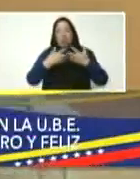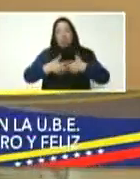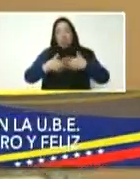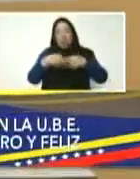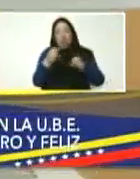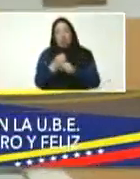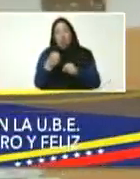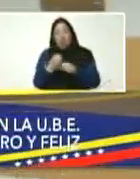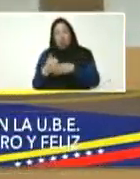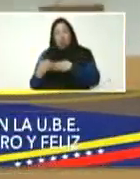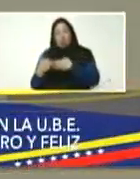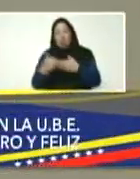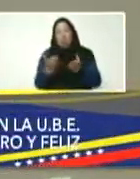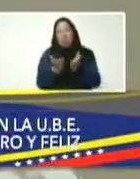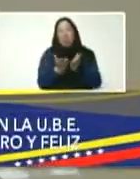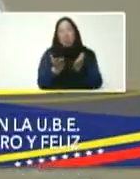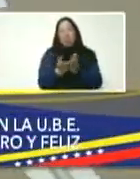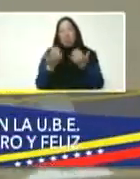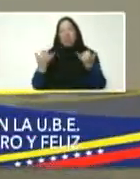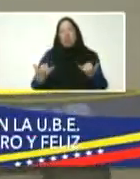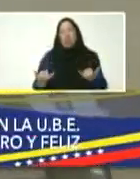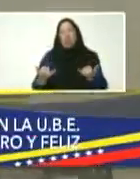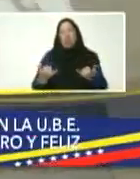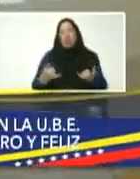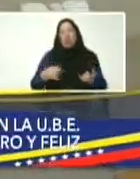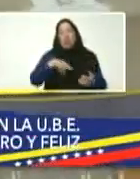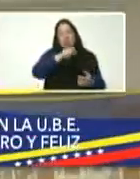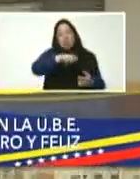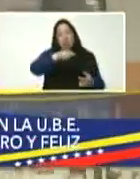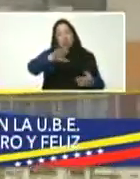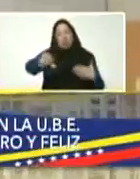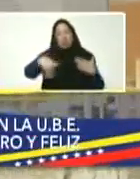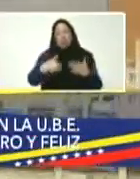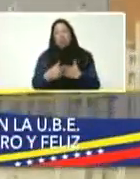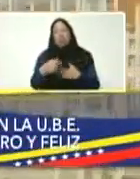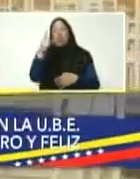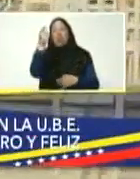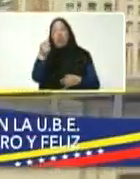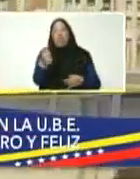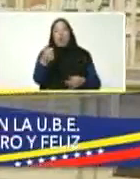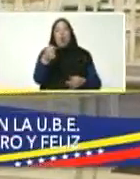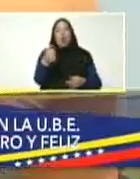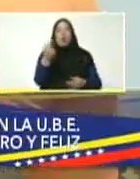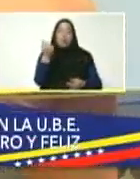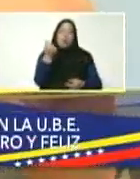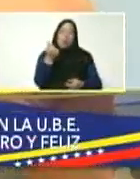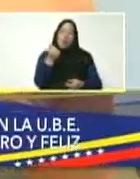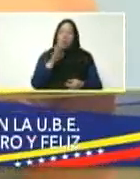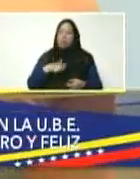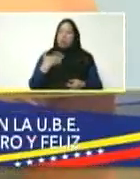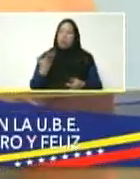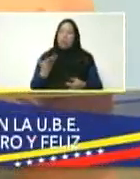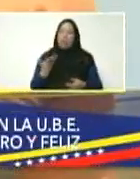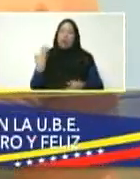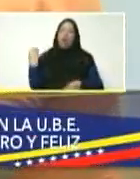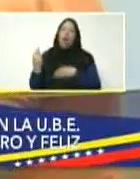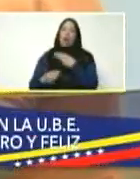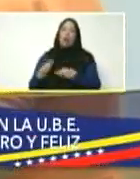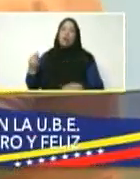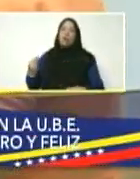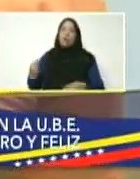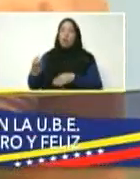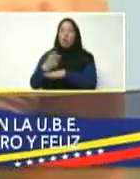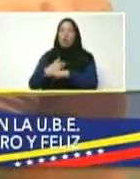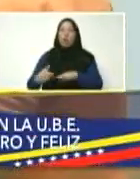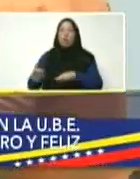para hacer escuelas, pero ahora con poco usted, mi comandante presidente, hace mucho. Y aquí con mi gobernador